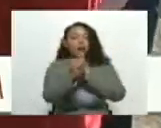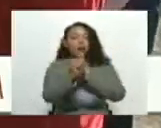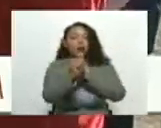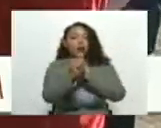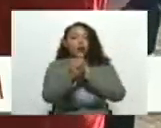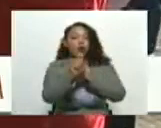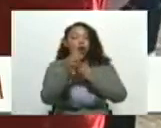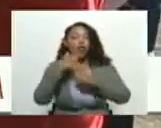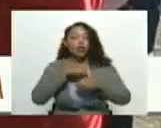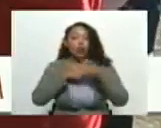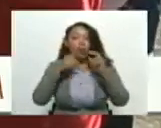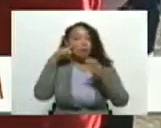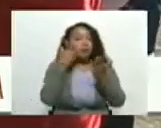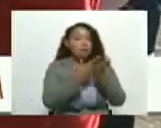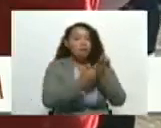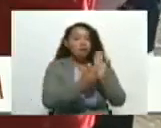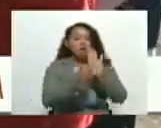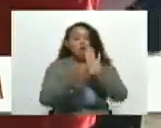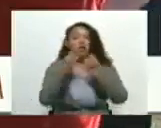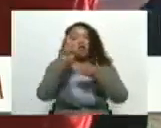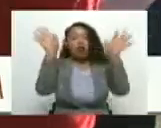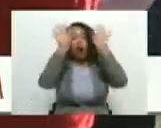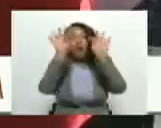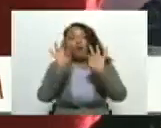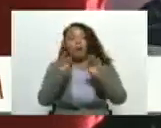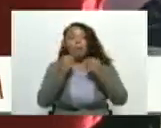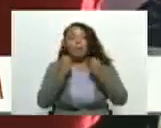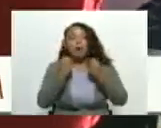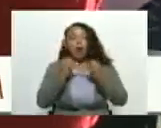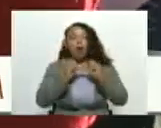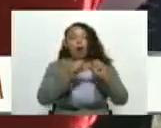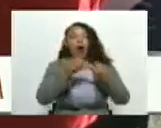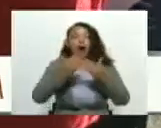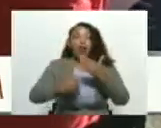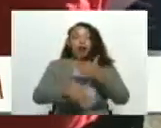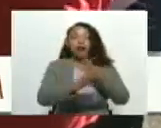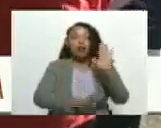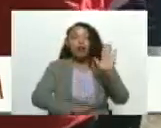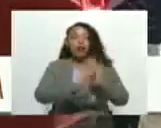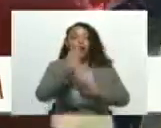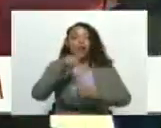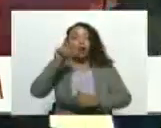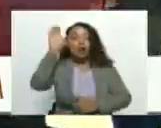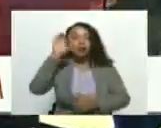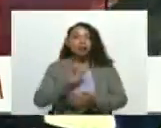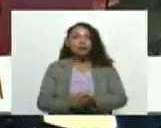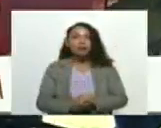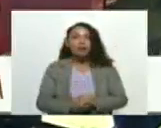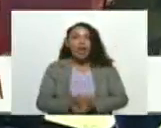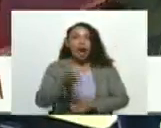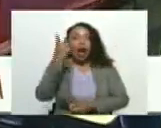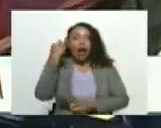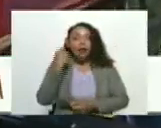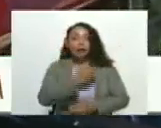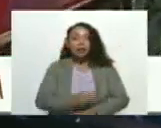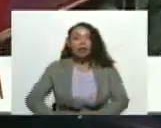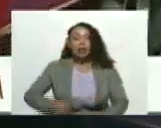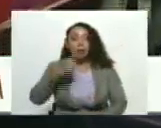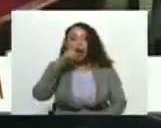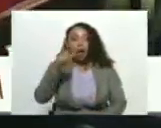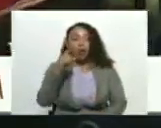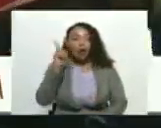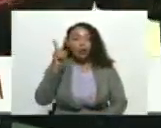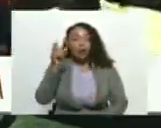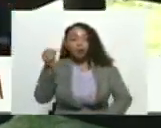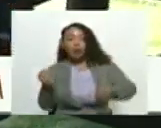lo estamos viendo de alguna forma para seguir avanzando en lo que es el desarrollo de nuestro país. Bueno, ayer el presidente Nicolás Maduro manejó un